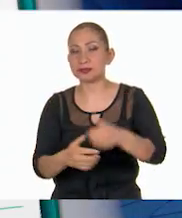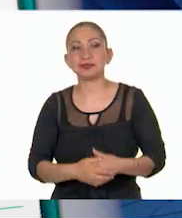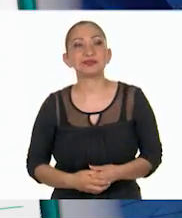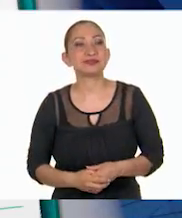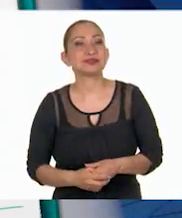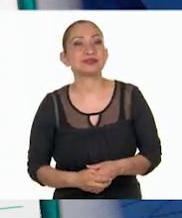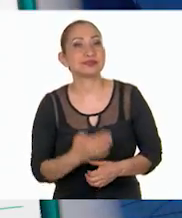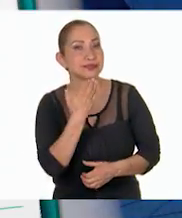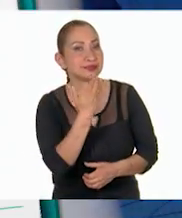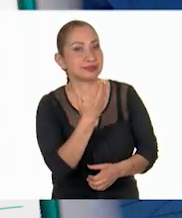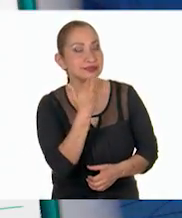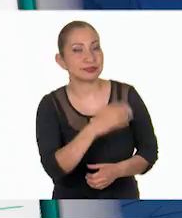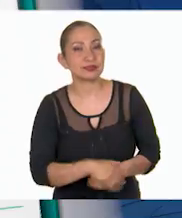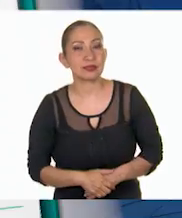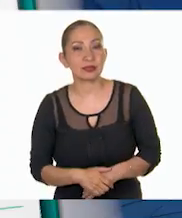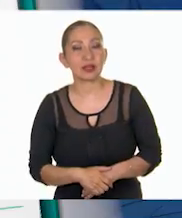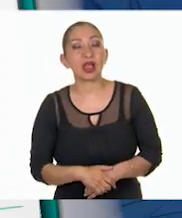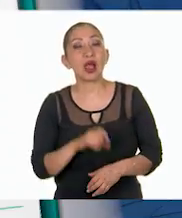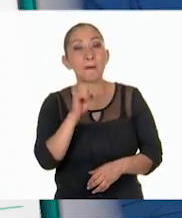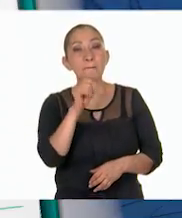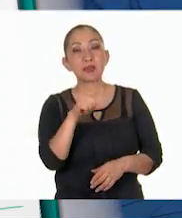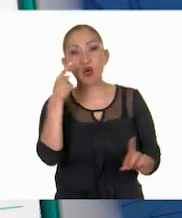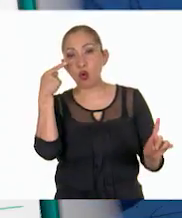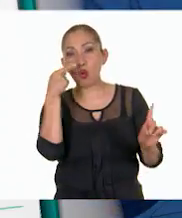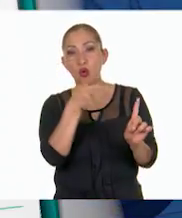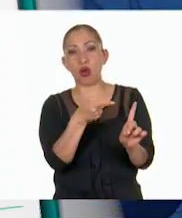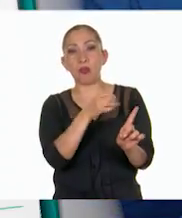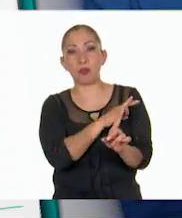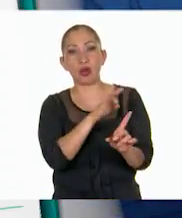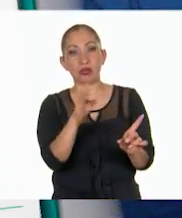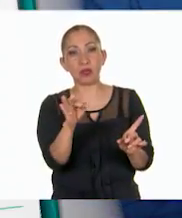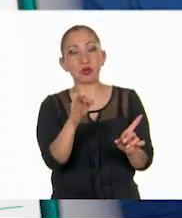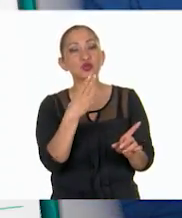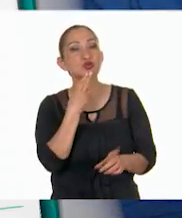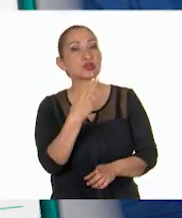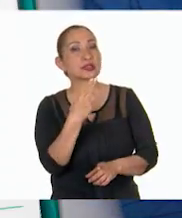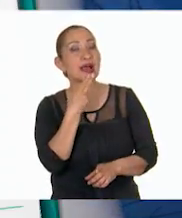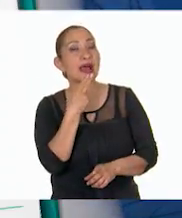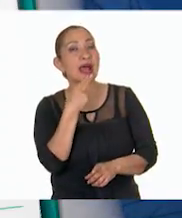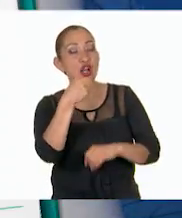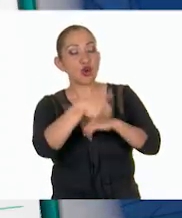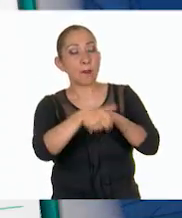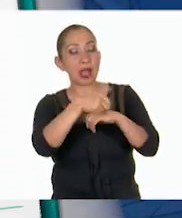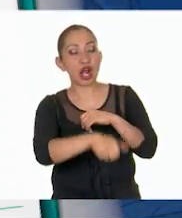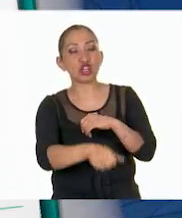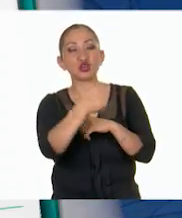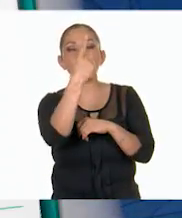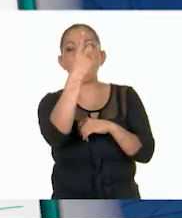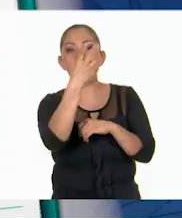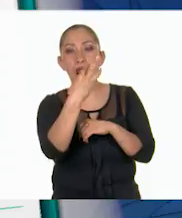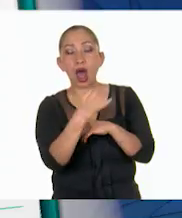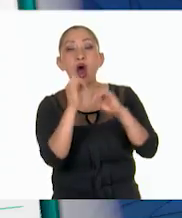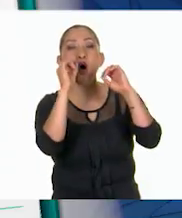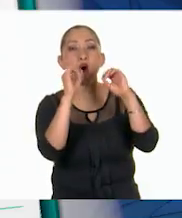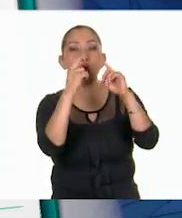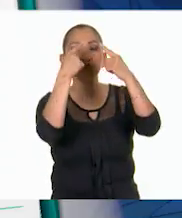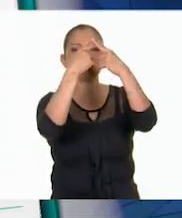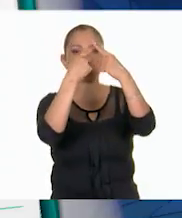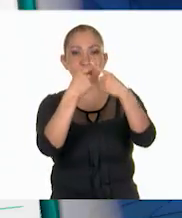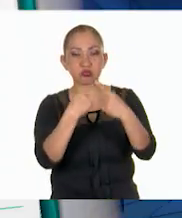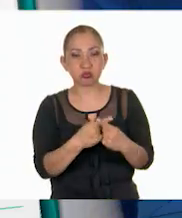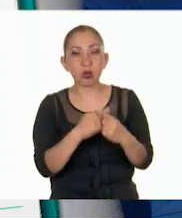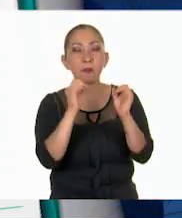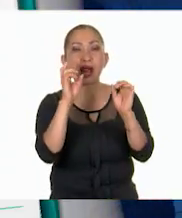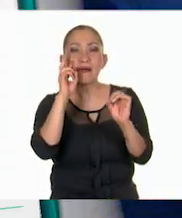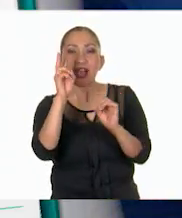sucesivamente. Muy bien, María. Y con el mismo propósito podemos emplear numerales y viñetas para expresar